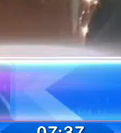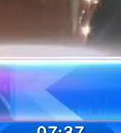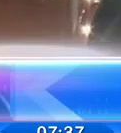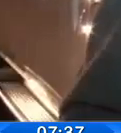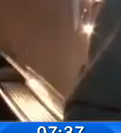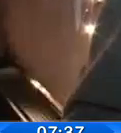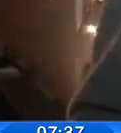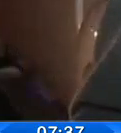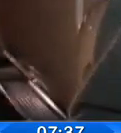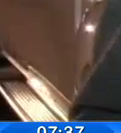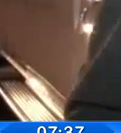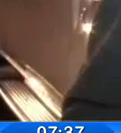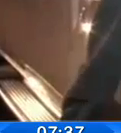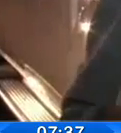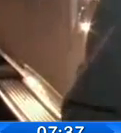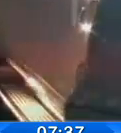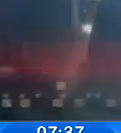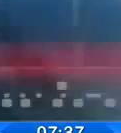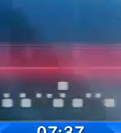Galápagos.